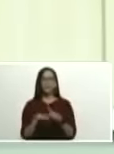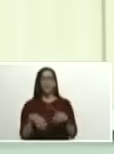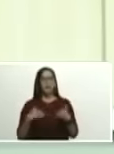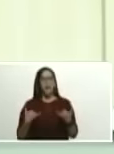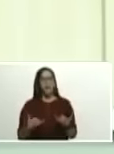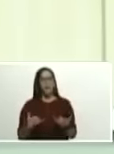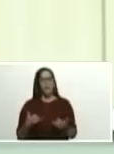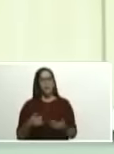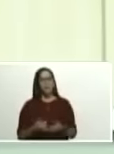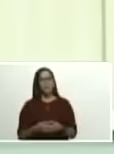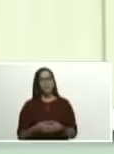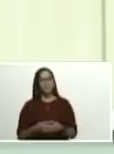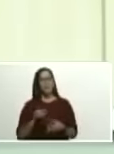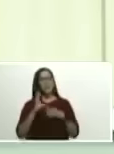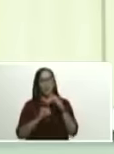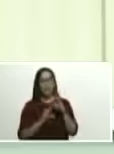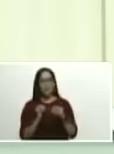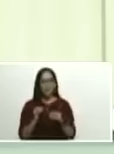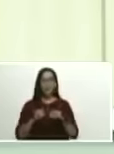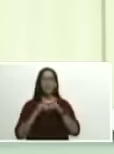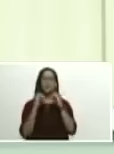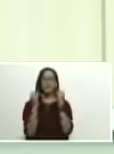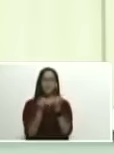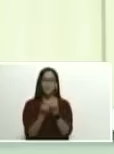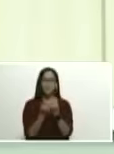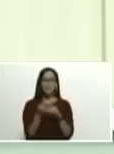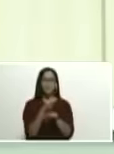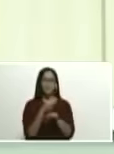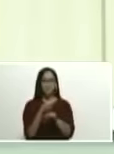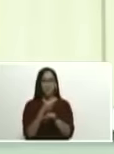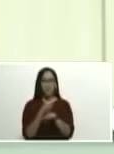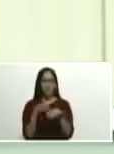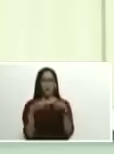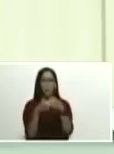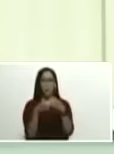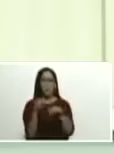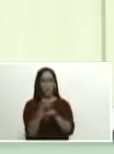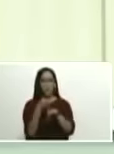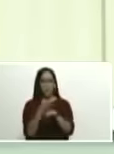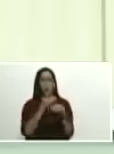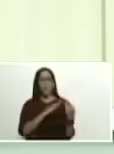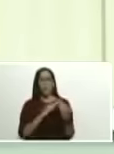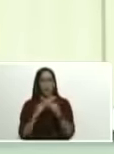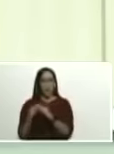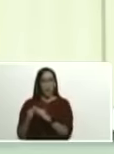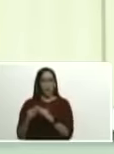hemos hablado de los gabinetes de gobierno comunal